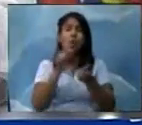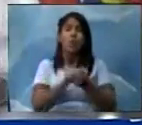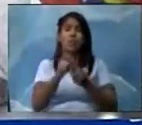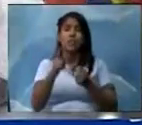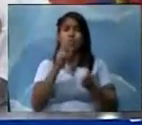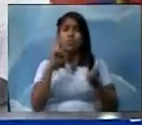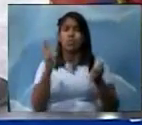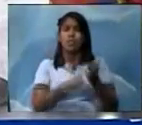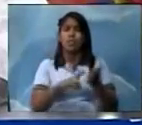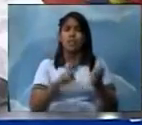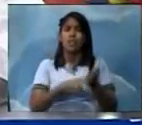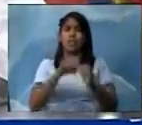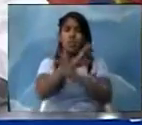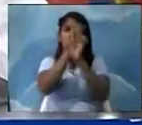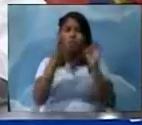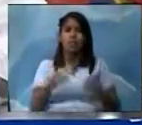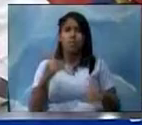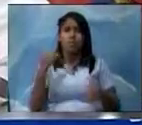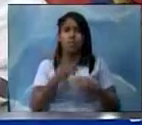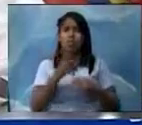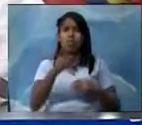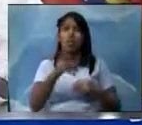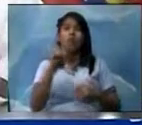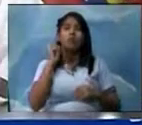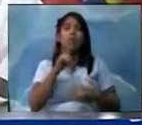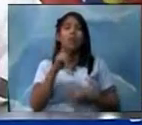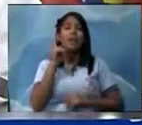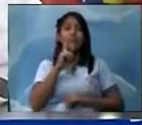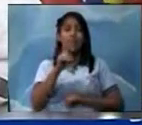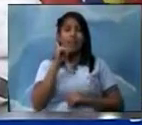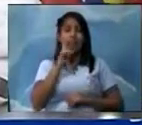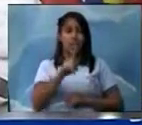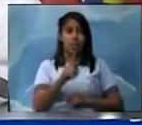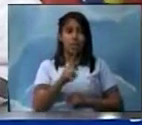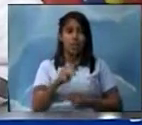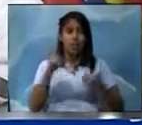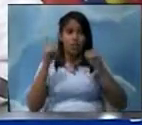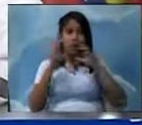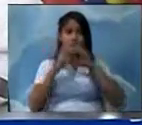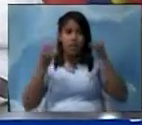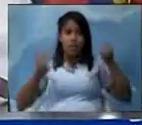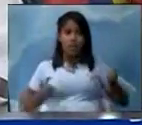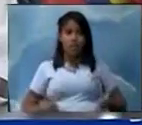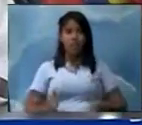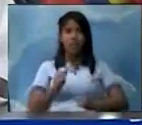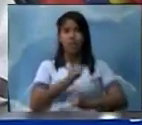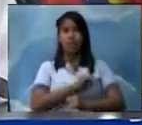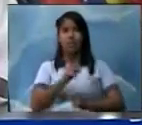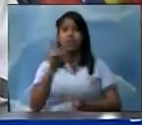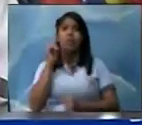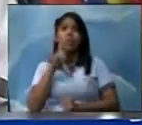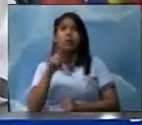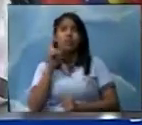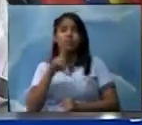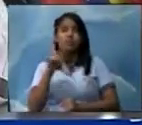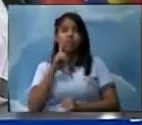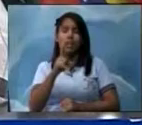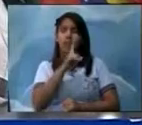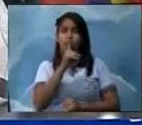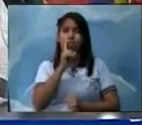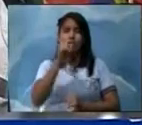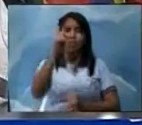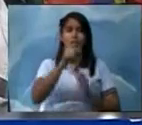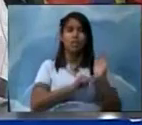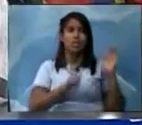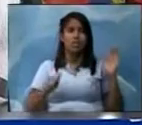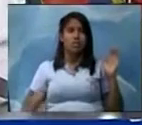y su verdadera identidad como engañadores y hijos de de mentira en el